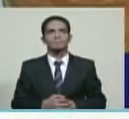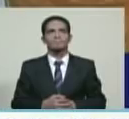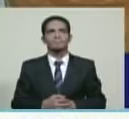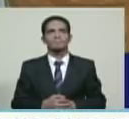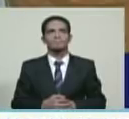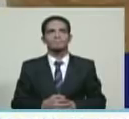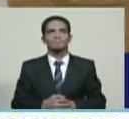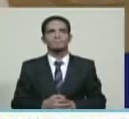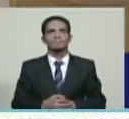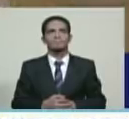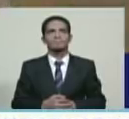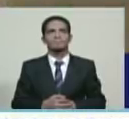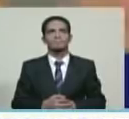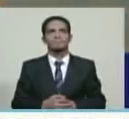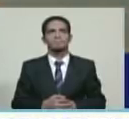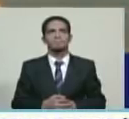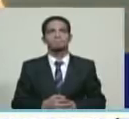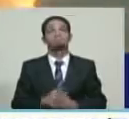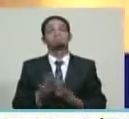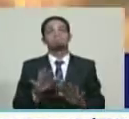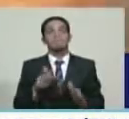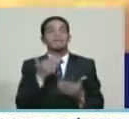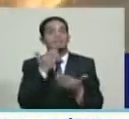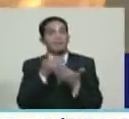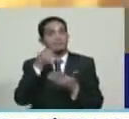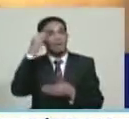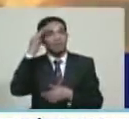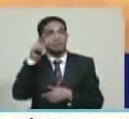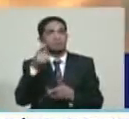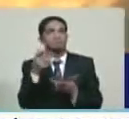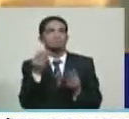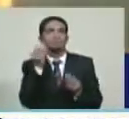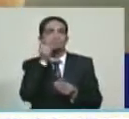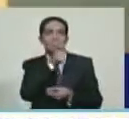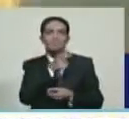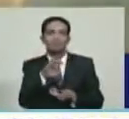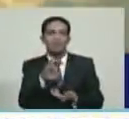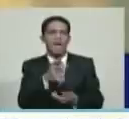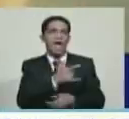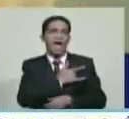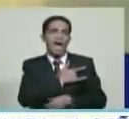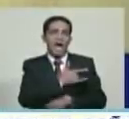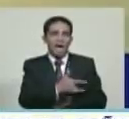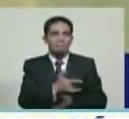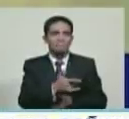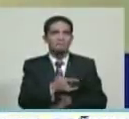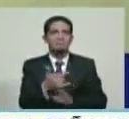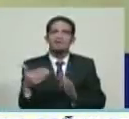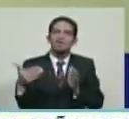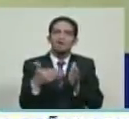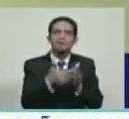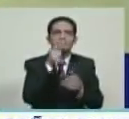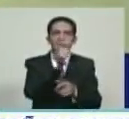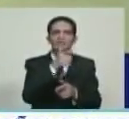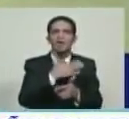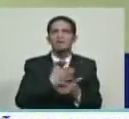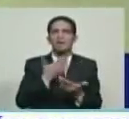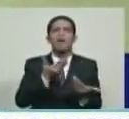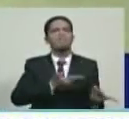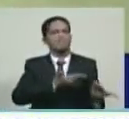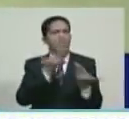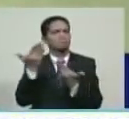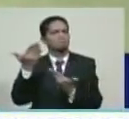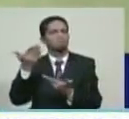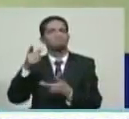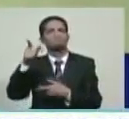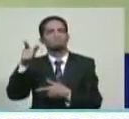Afortunadamente una gran cantidad de venezolanos ama esta patria, en contra de los que quieren entregarlo al imperialismo. Pero Bolívar hoy nos